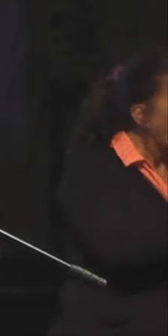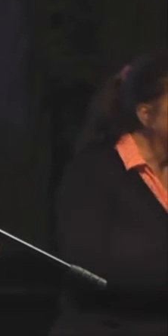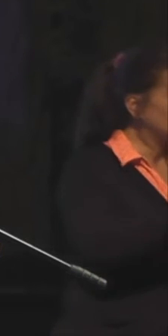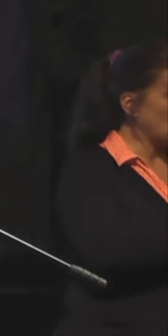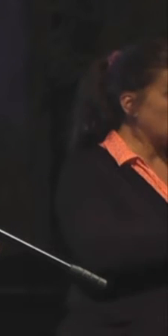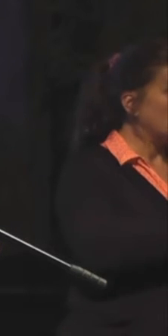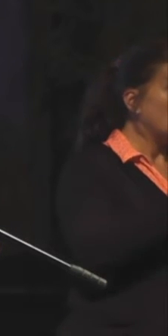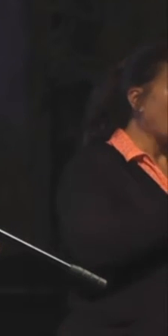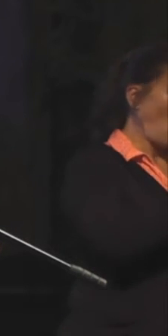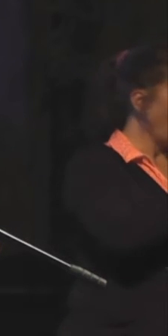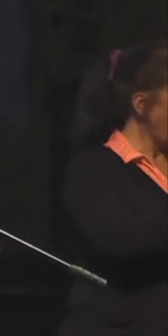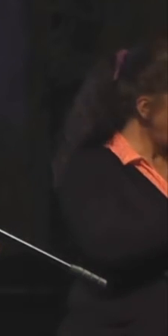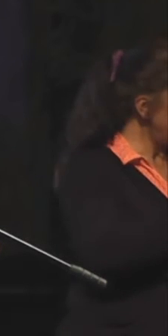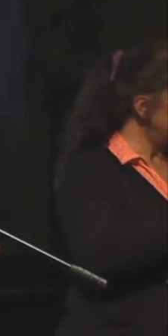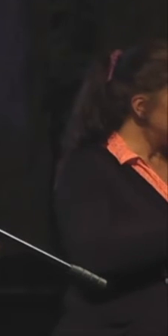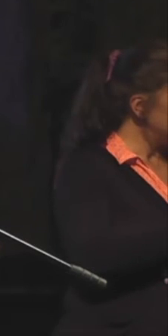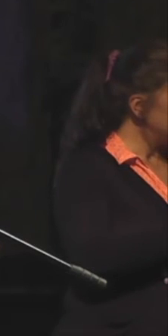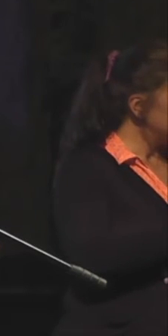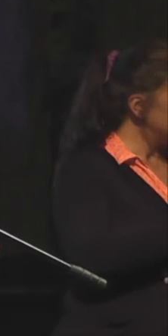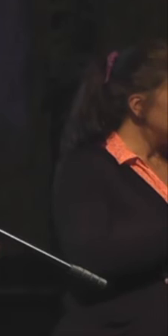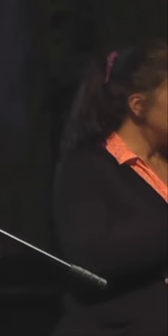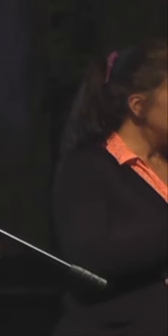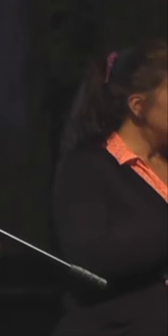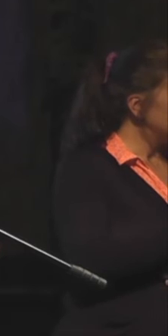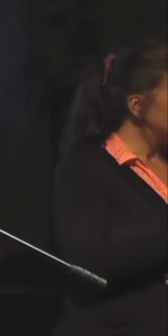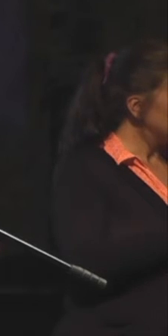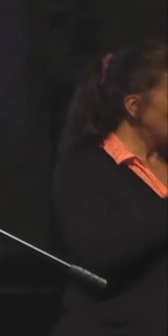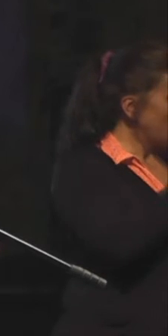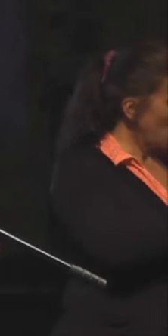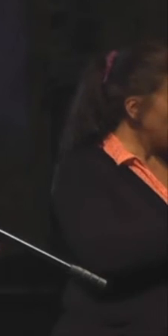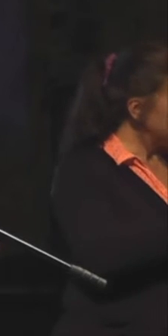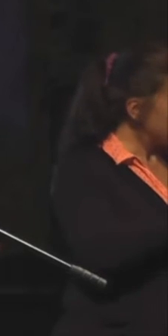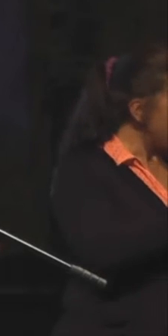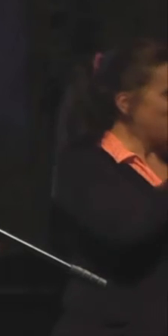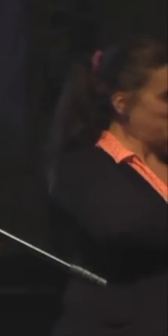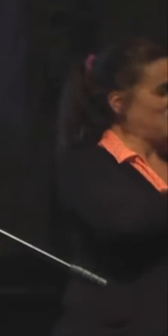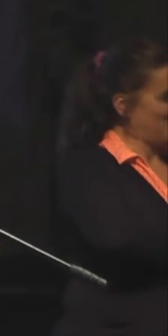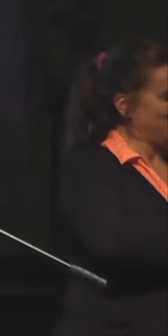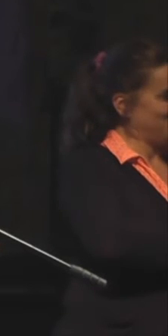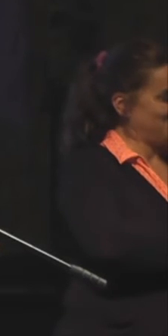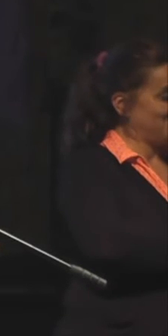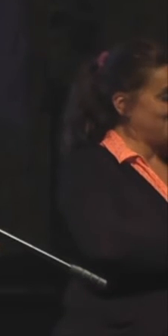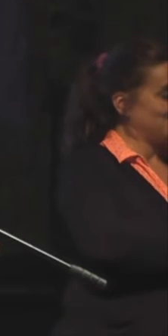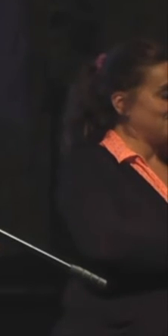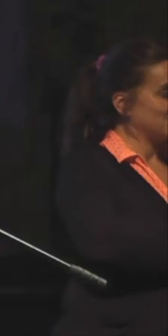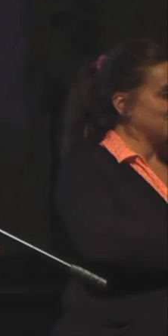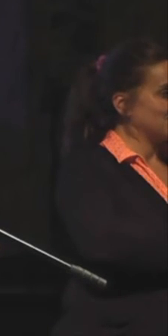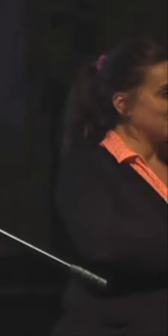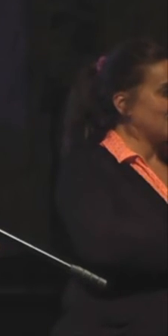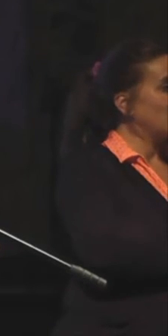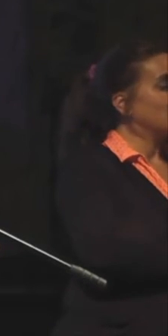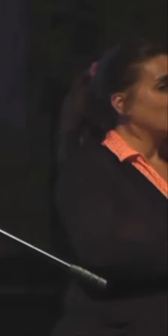para un blanco no le quepa la menor duda que es agregarle un piso más en la responsabilidad partidaria